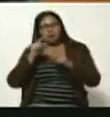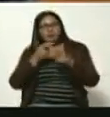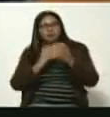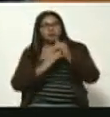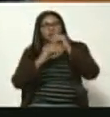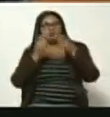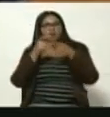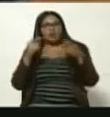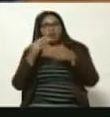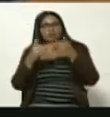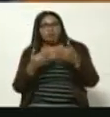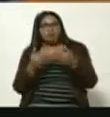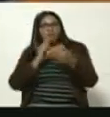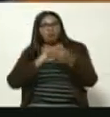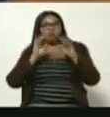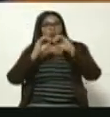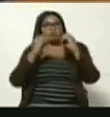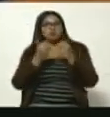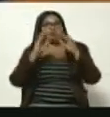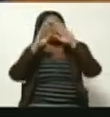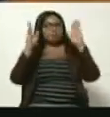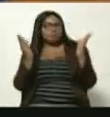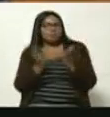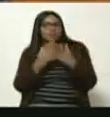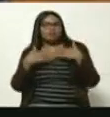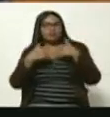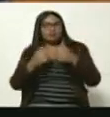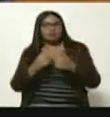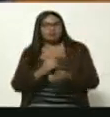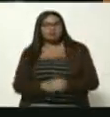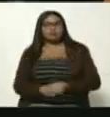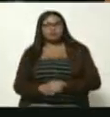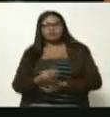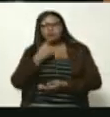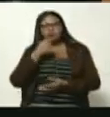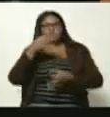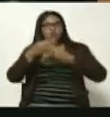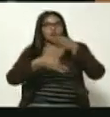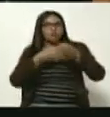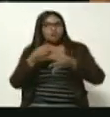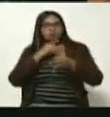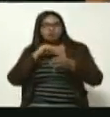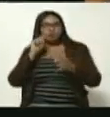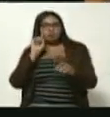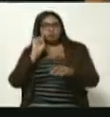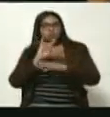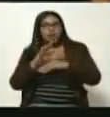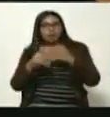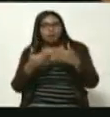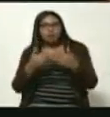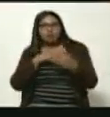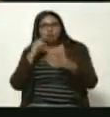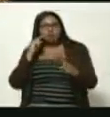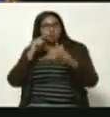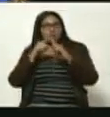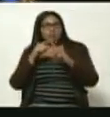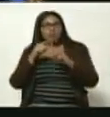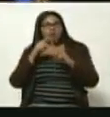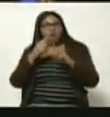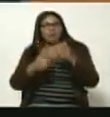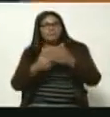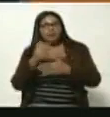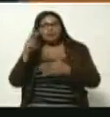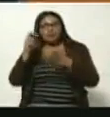la Organización Mundial de la Salud nos decía que, aunque todavía no hemos llegado a la meta y existen todavía más de